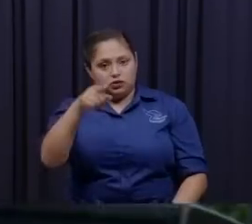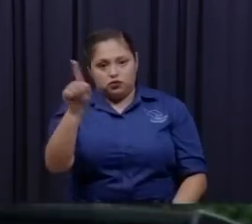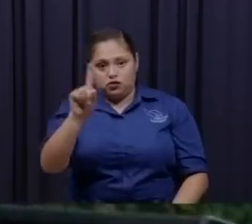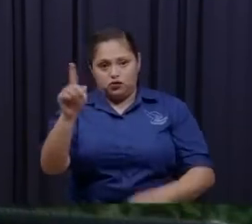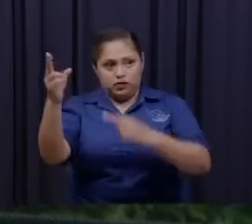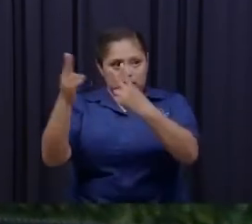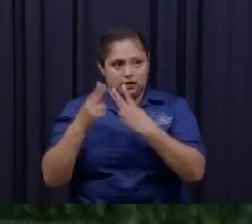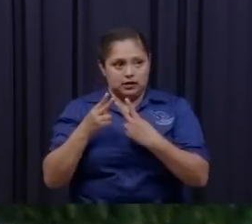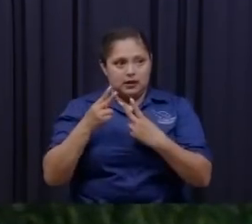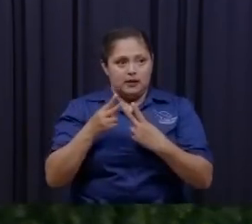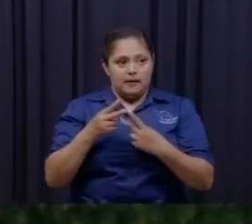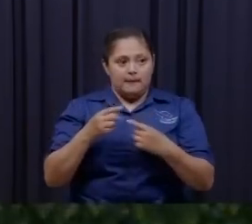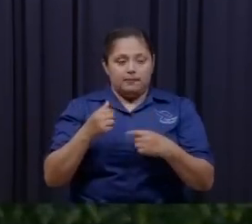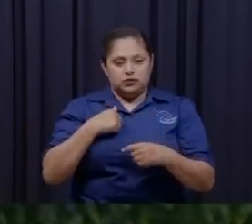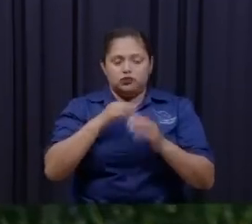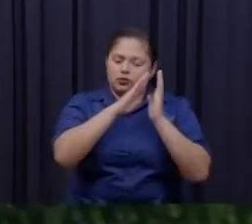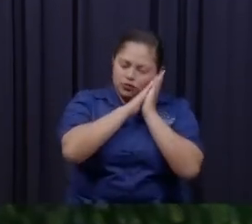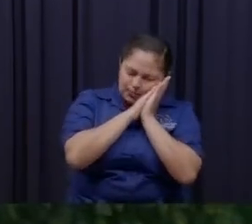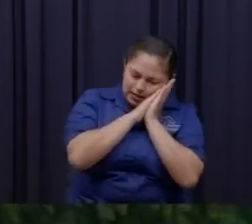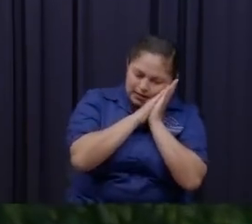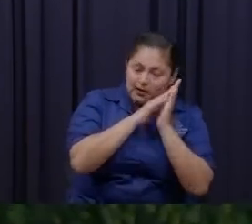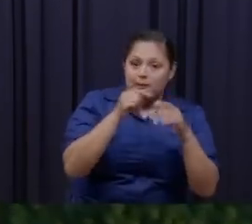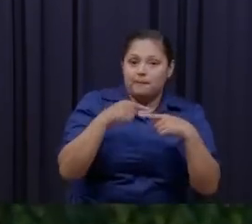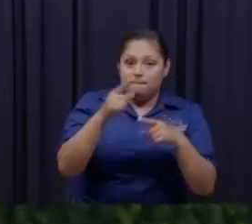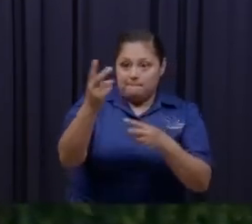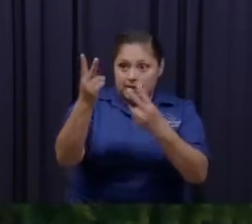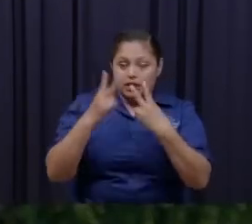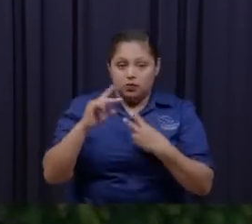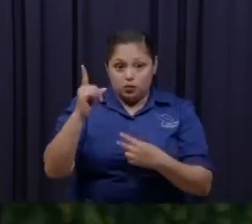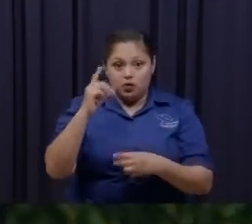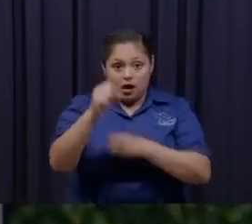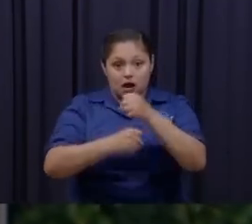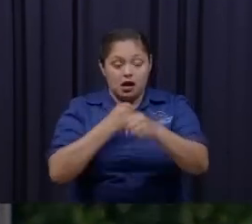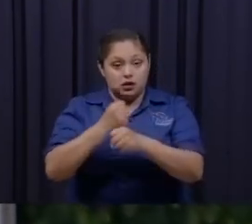Viene un año nuevo, me dijo. Yo